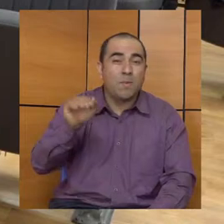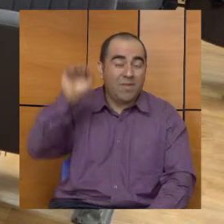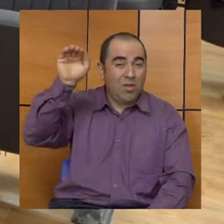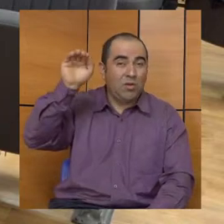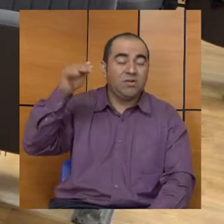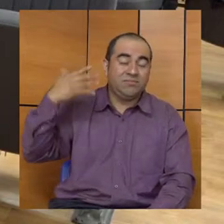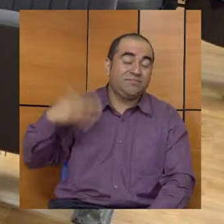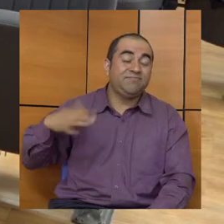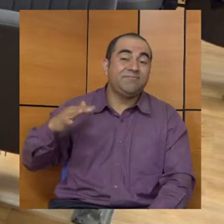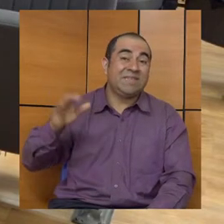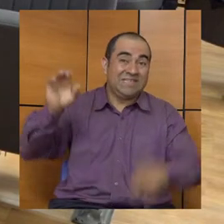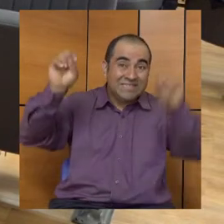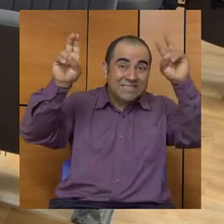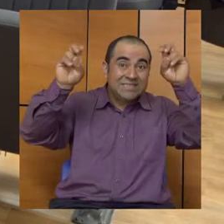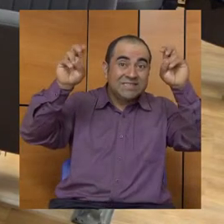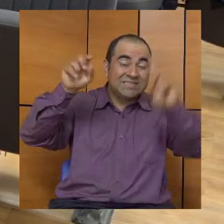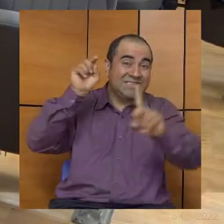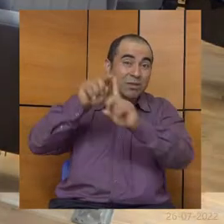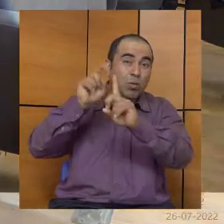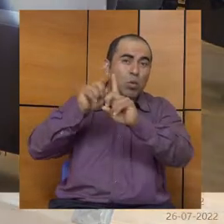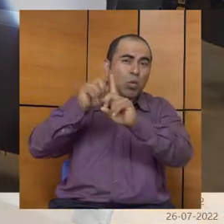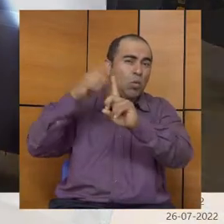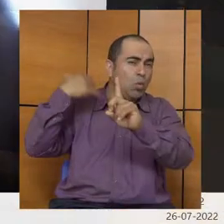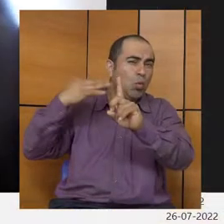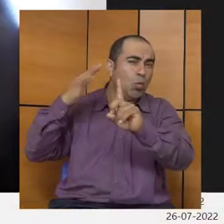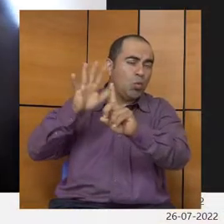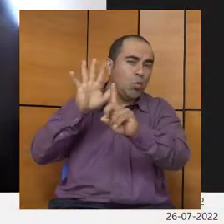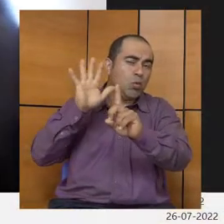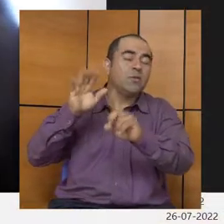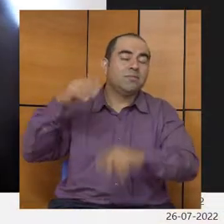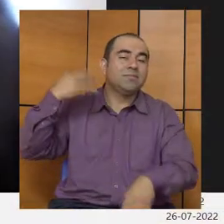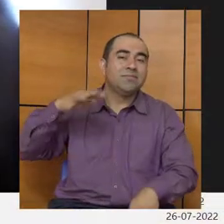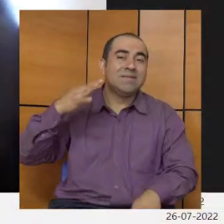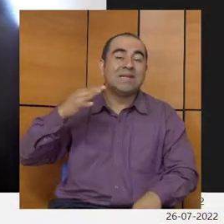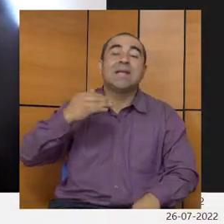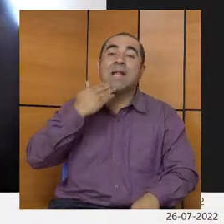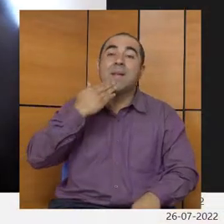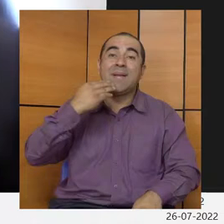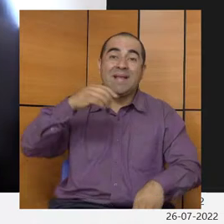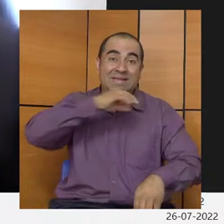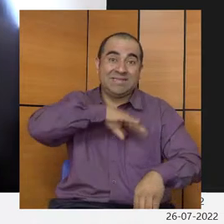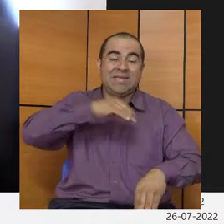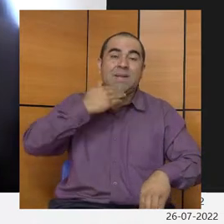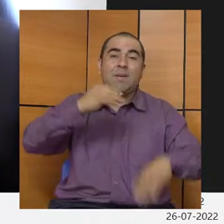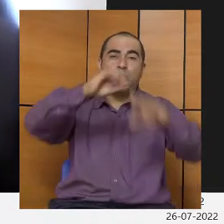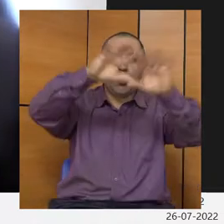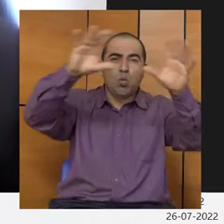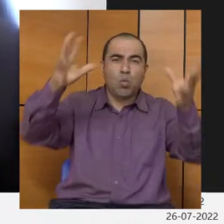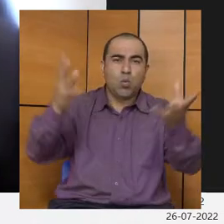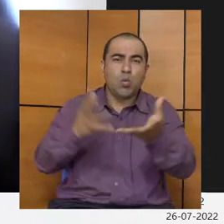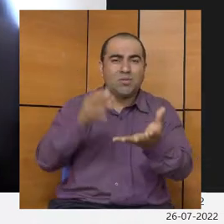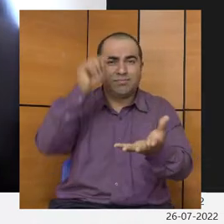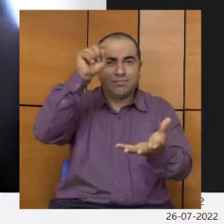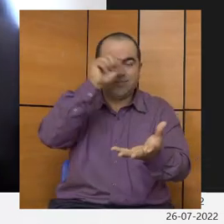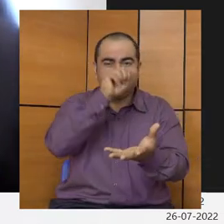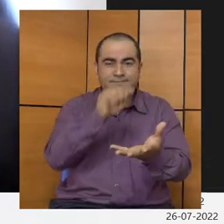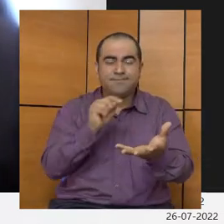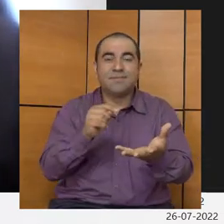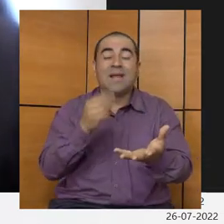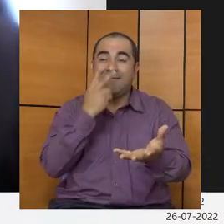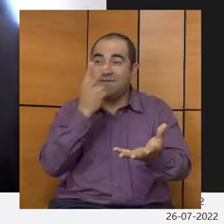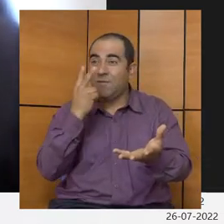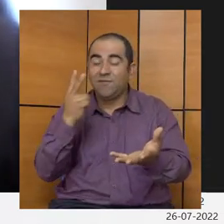temática primordial hoy día en el país y a nivel mundial, pero en Chile hoy día estamos viviendo obviamente un